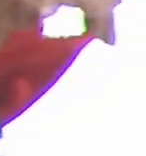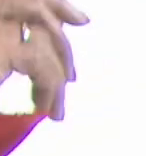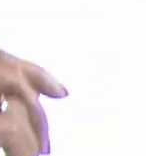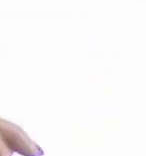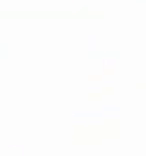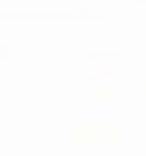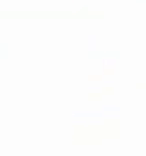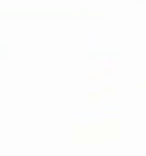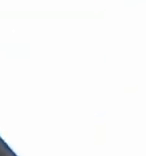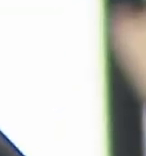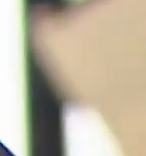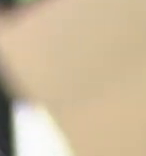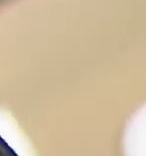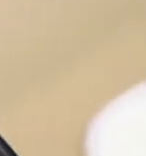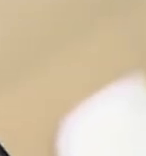donde yo estoy.